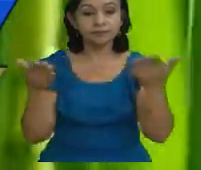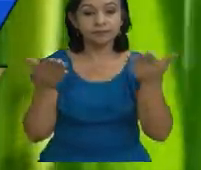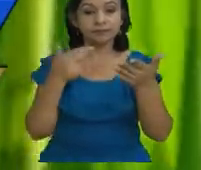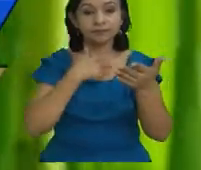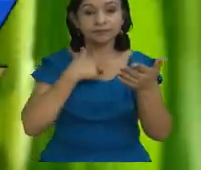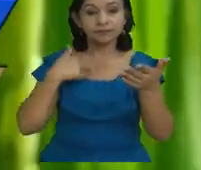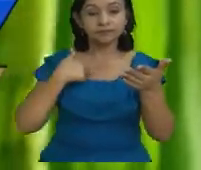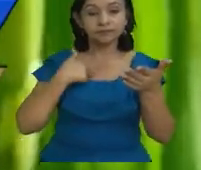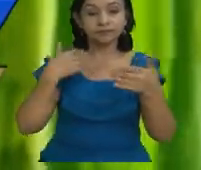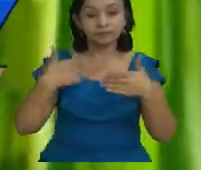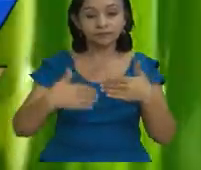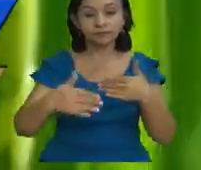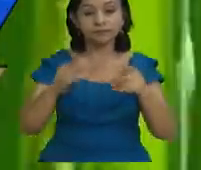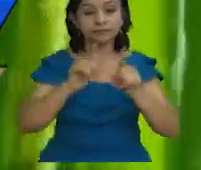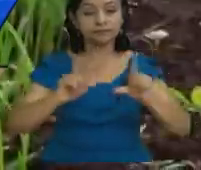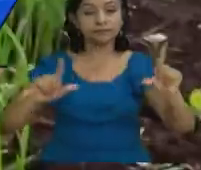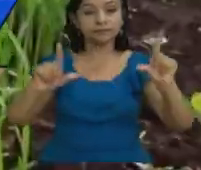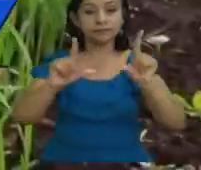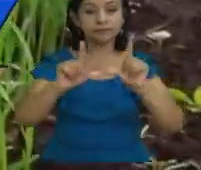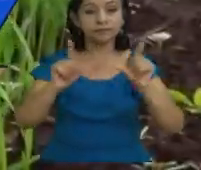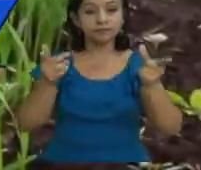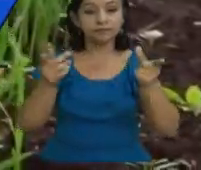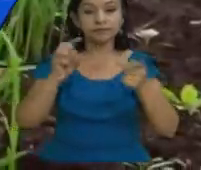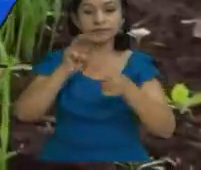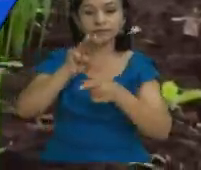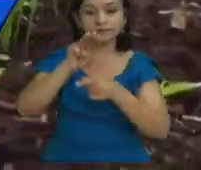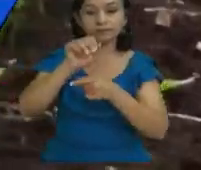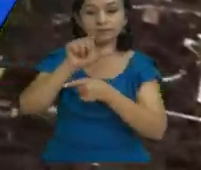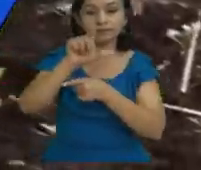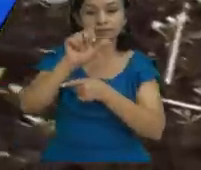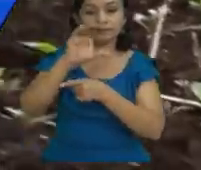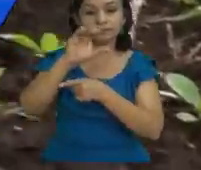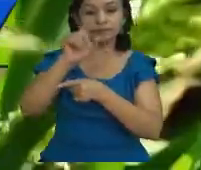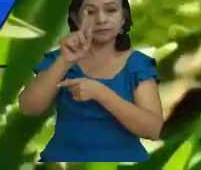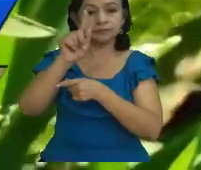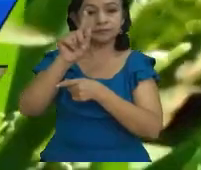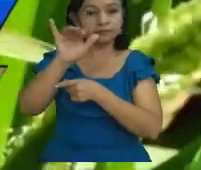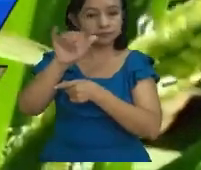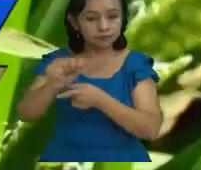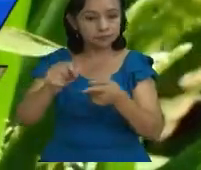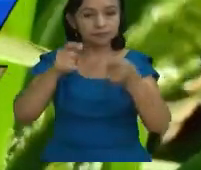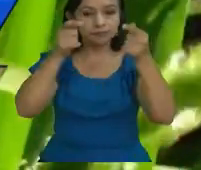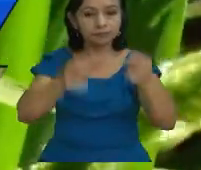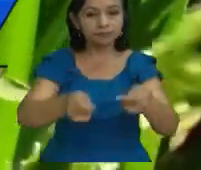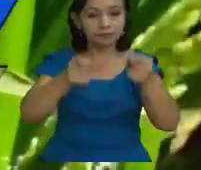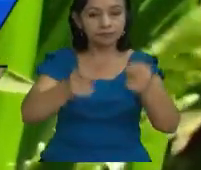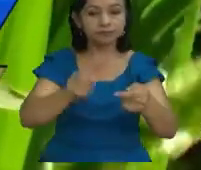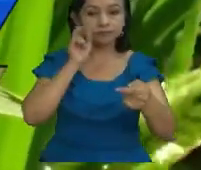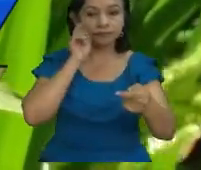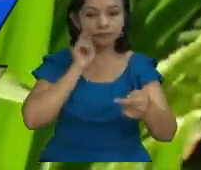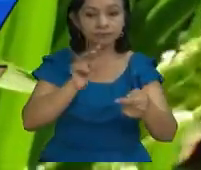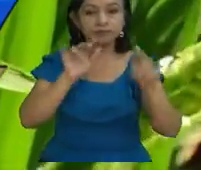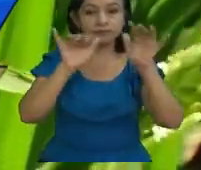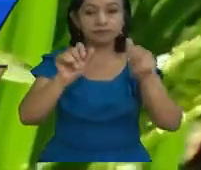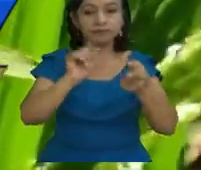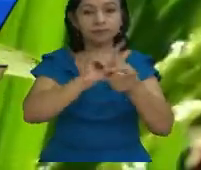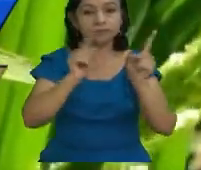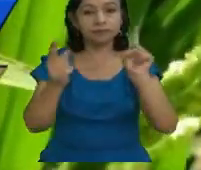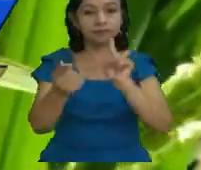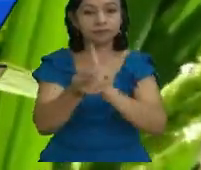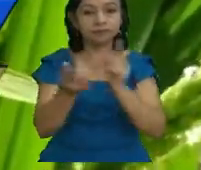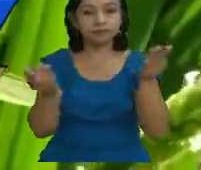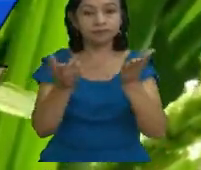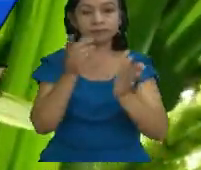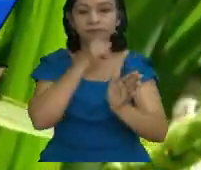ir al campo, en la zona de Malacatoya, por ejemplo, en Granada, hemos visto cómo se ha cambiado un poquito